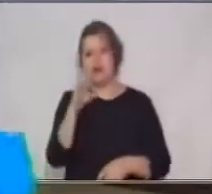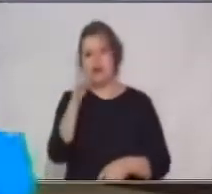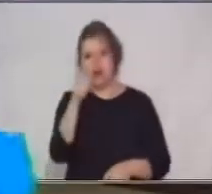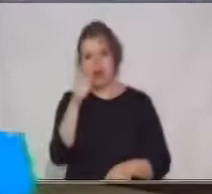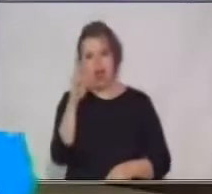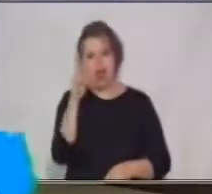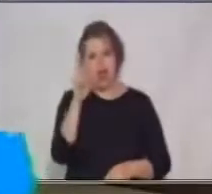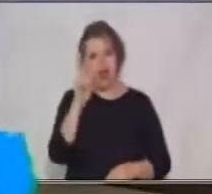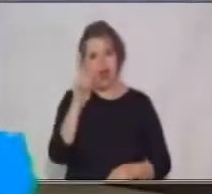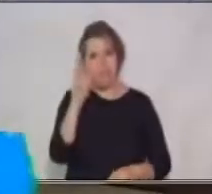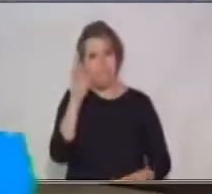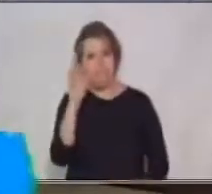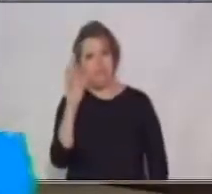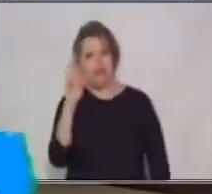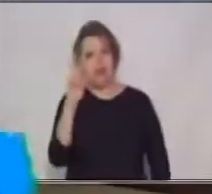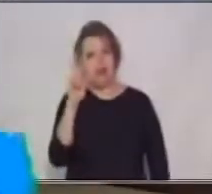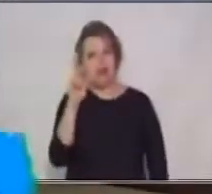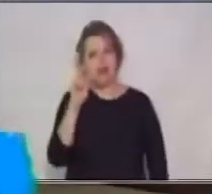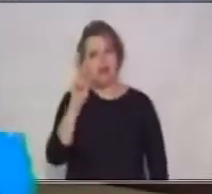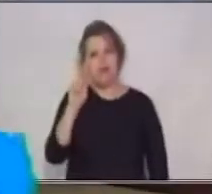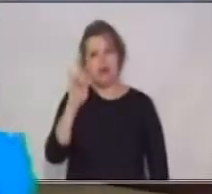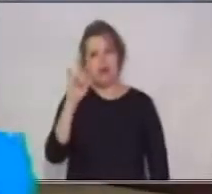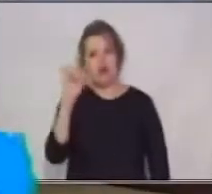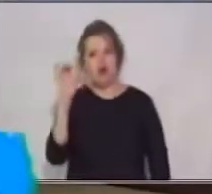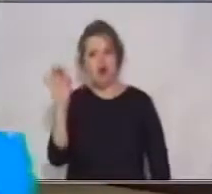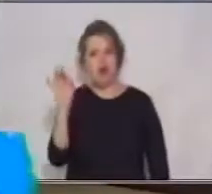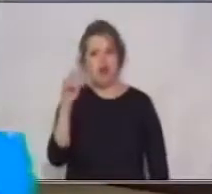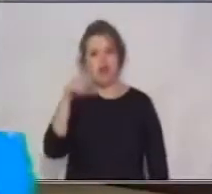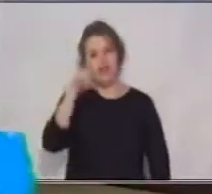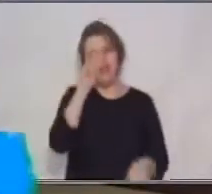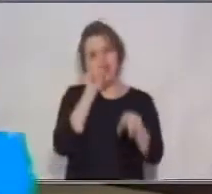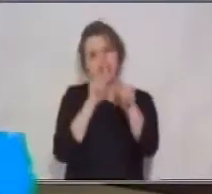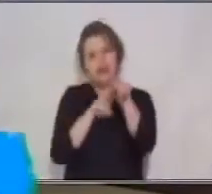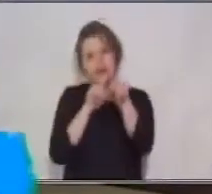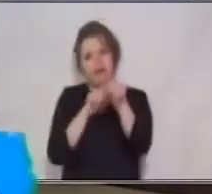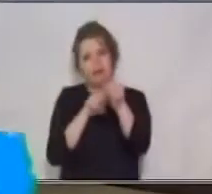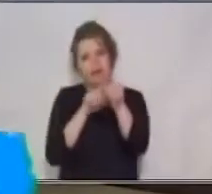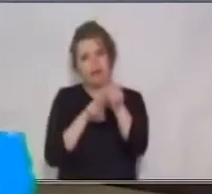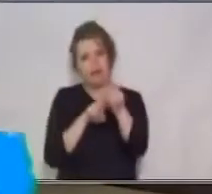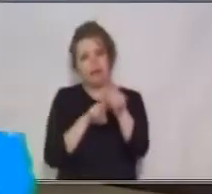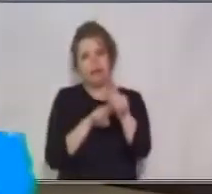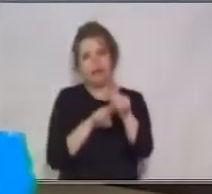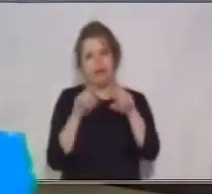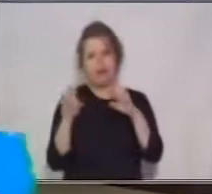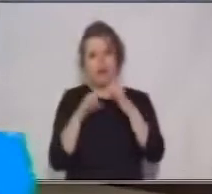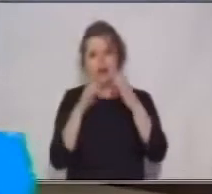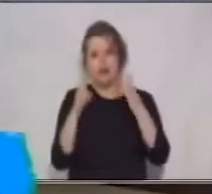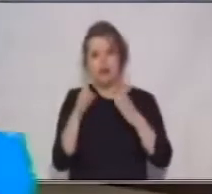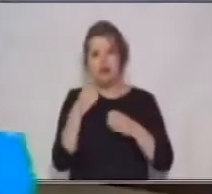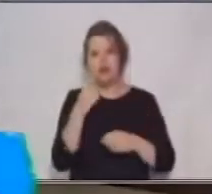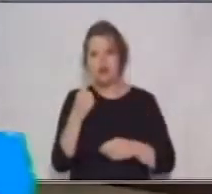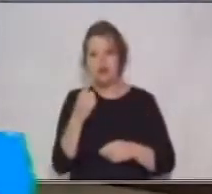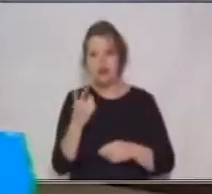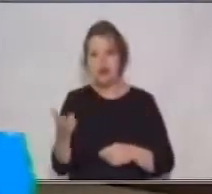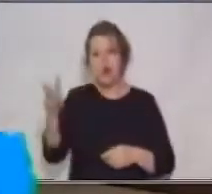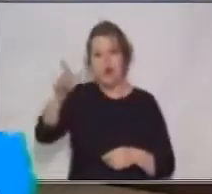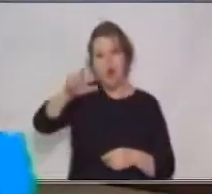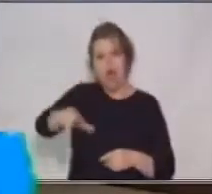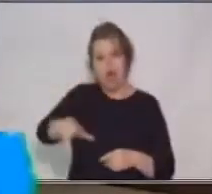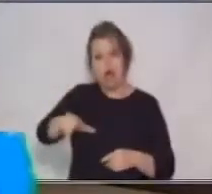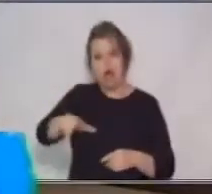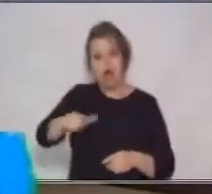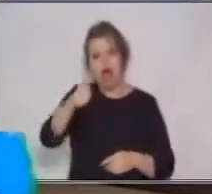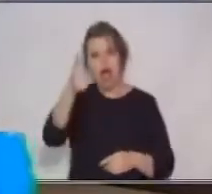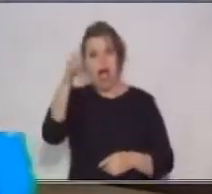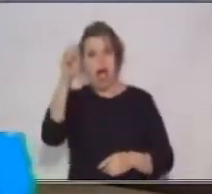tengamos mucho cuidado con eso también. Y dentro de las consecutivas podemos identificarlas como luego, así, así que,